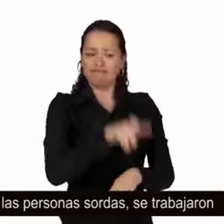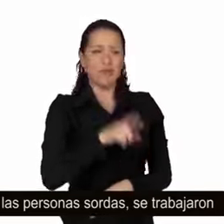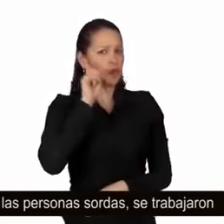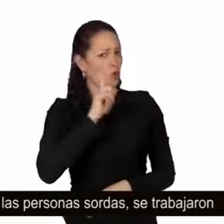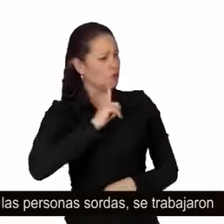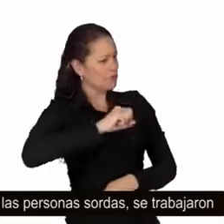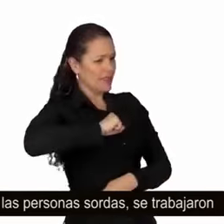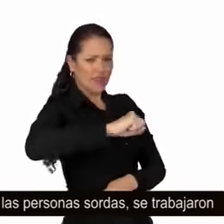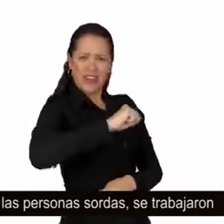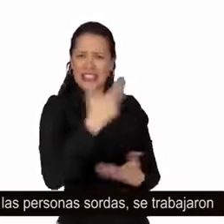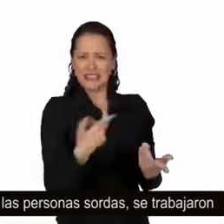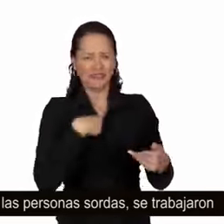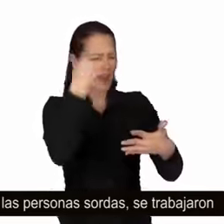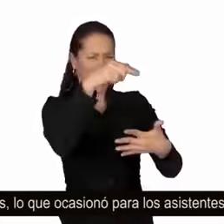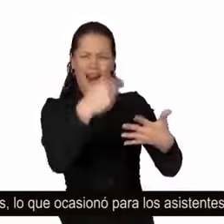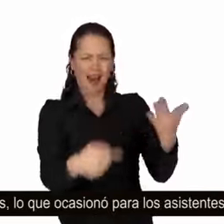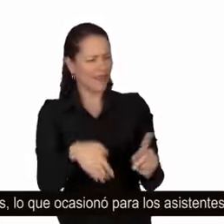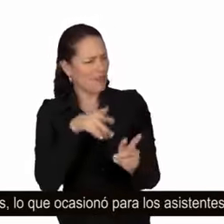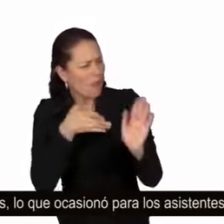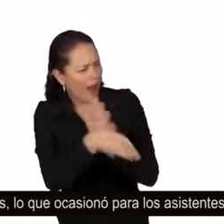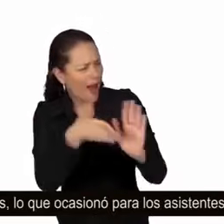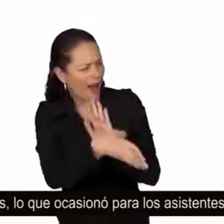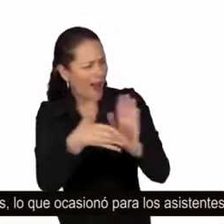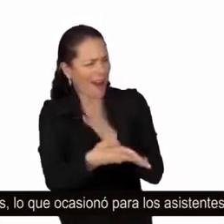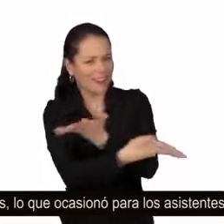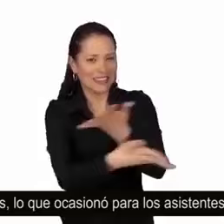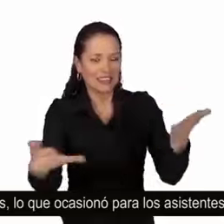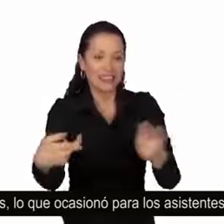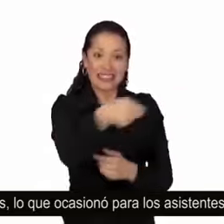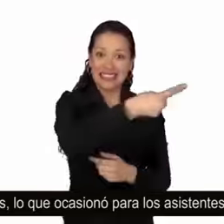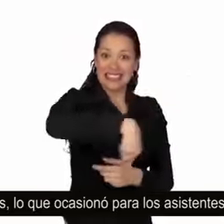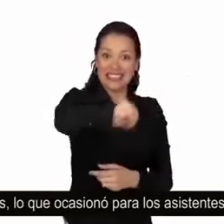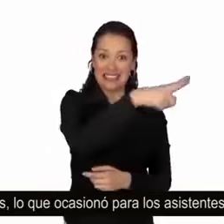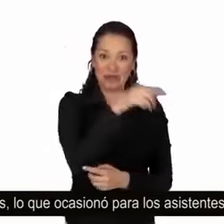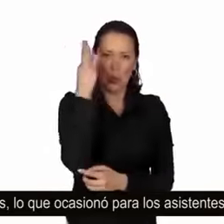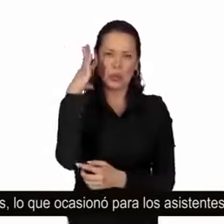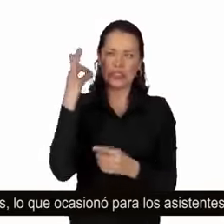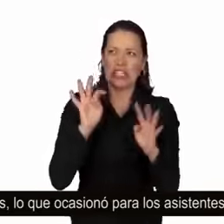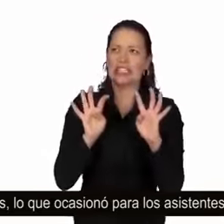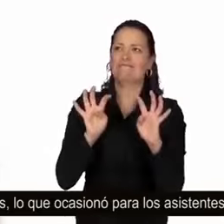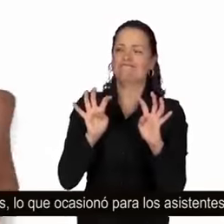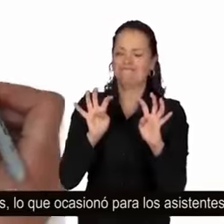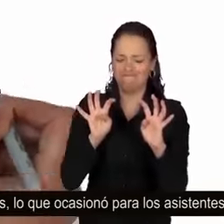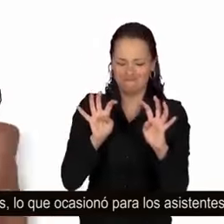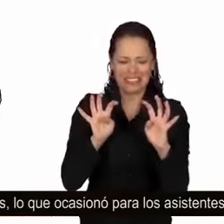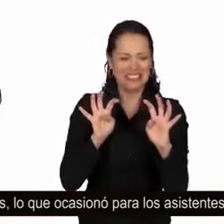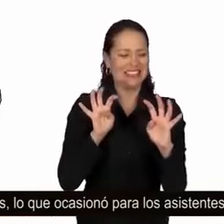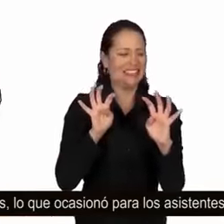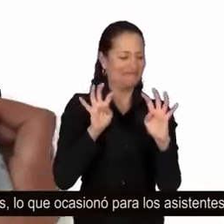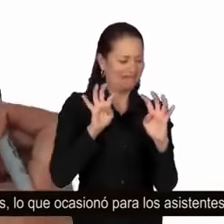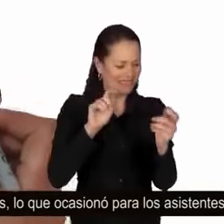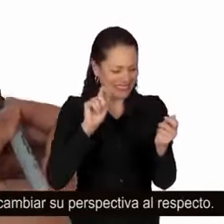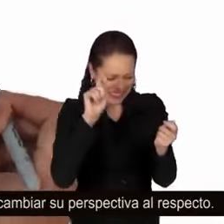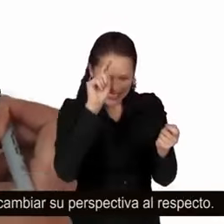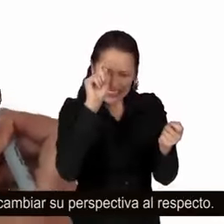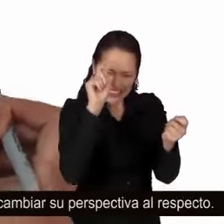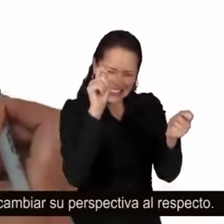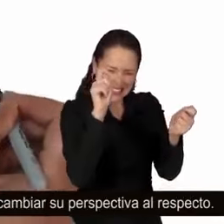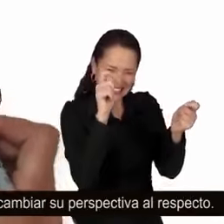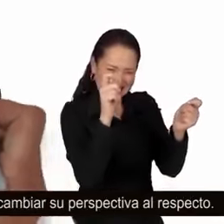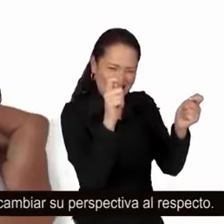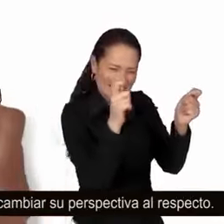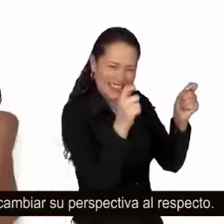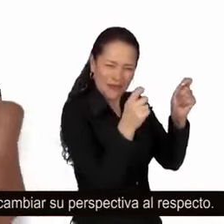las personas sordas. Se trabajaron varios temas como los derechos, entre otros, lo que ocasionó para los